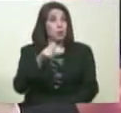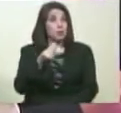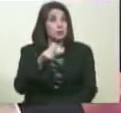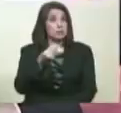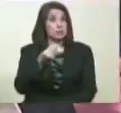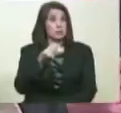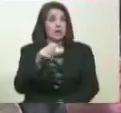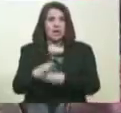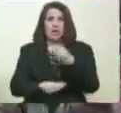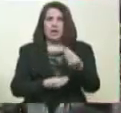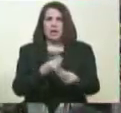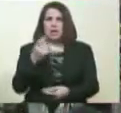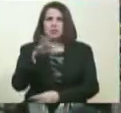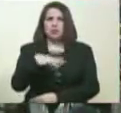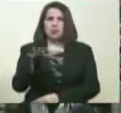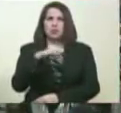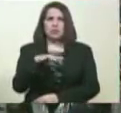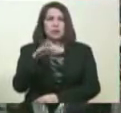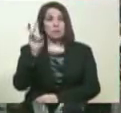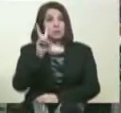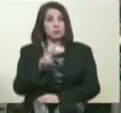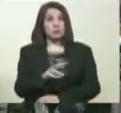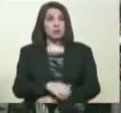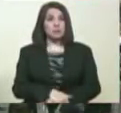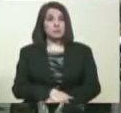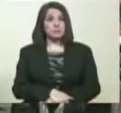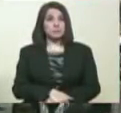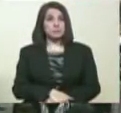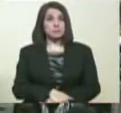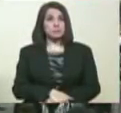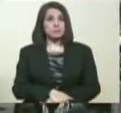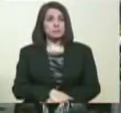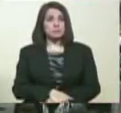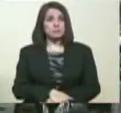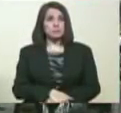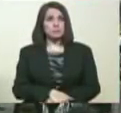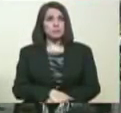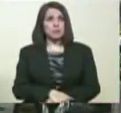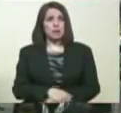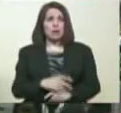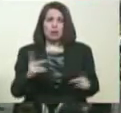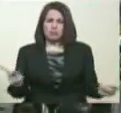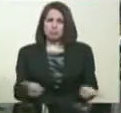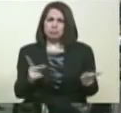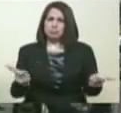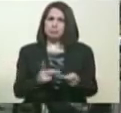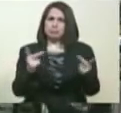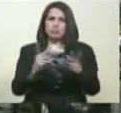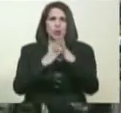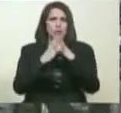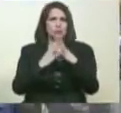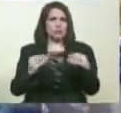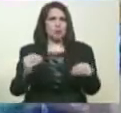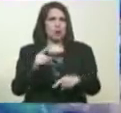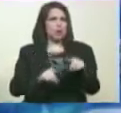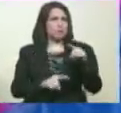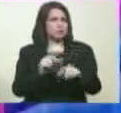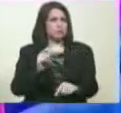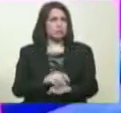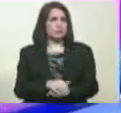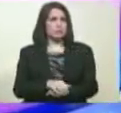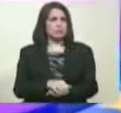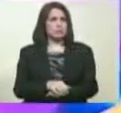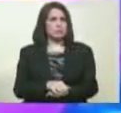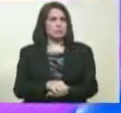Uh-huh. ¿Hecho dónde? En Venezuela. Que seguir potenciando todas estas capacidades productivas, además de la